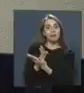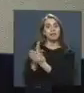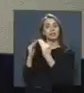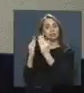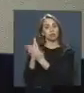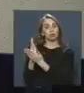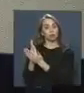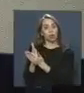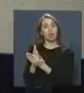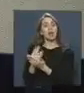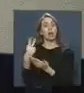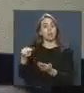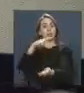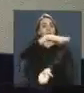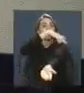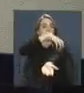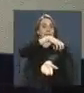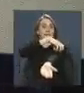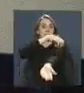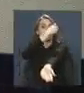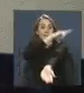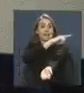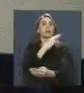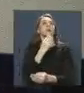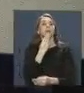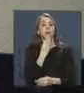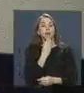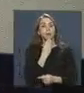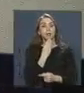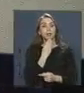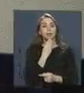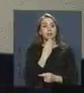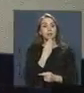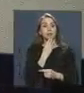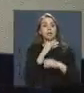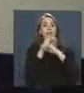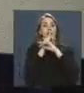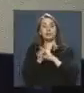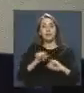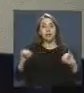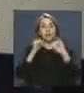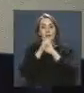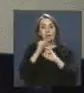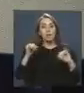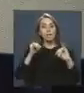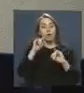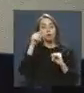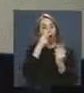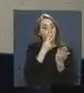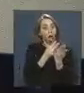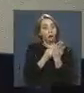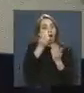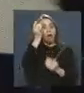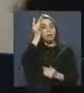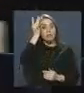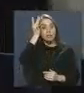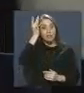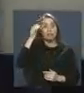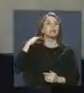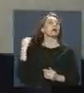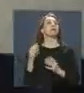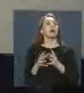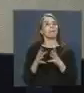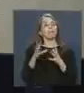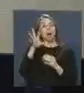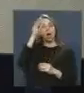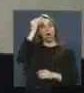establecimientos educacionales de la región, sino para que sean conocidos, difundidos, de tal manera que exista un alto grado